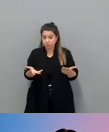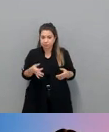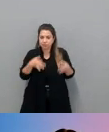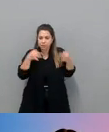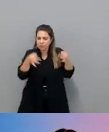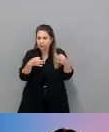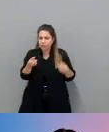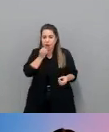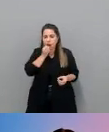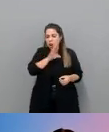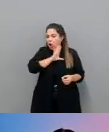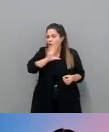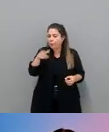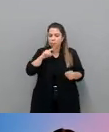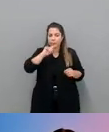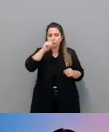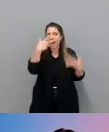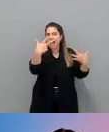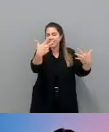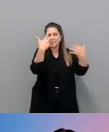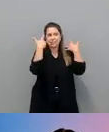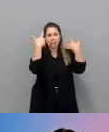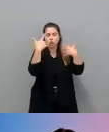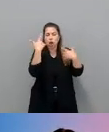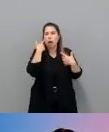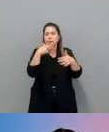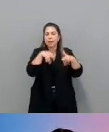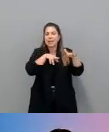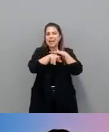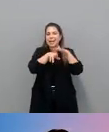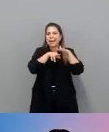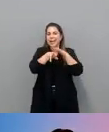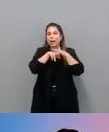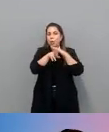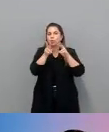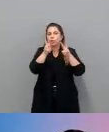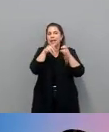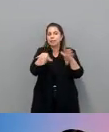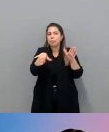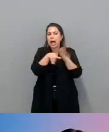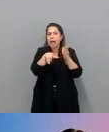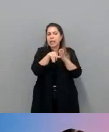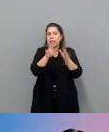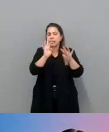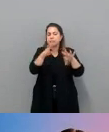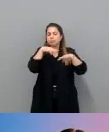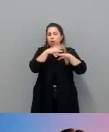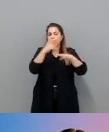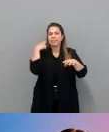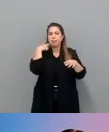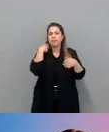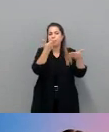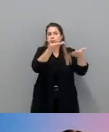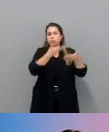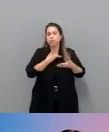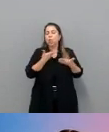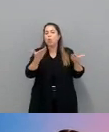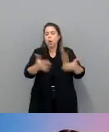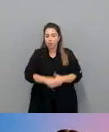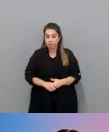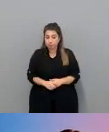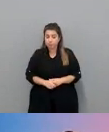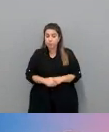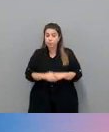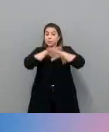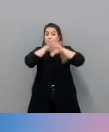mejor asesorarse en los recursos de cercanía que tenéis de vuestra red ASPACE, por ejemplo. Y luego la